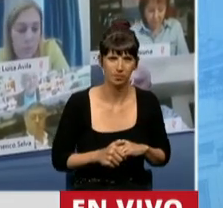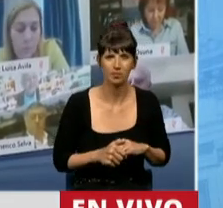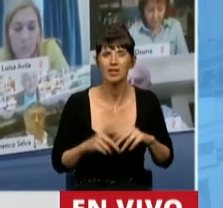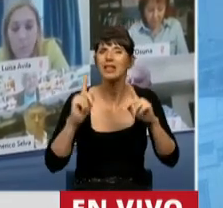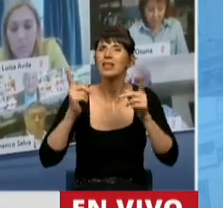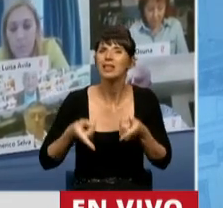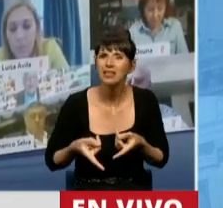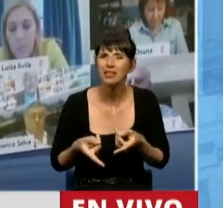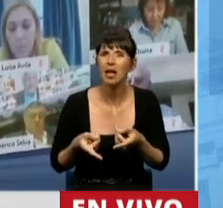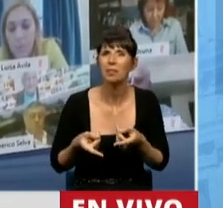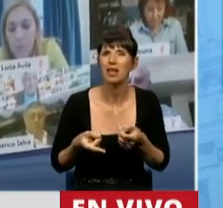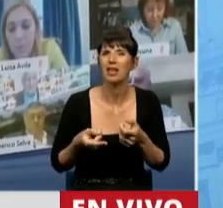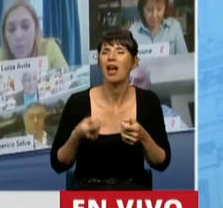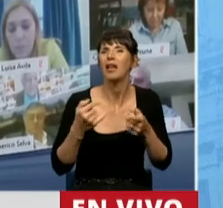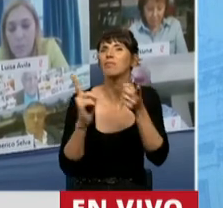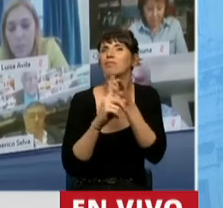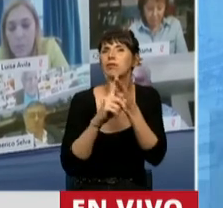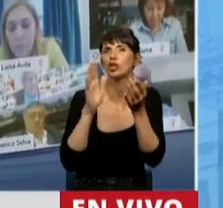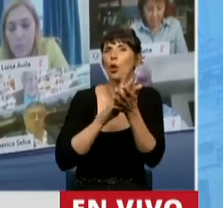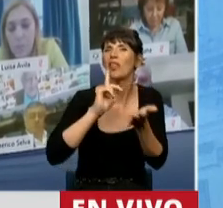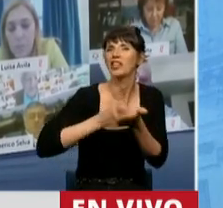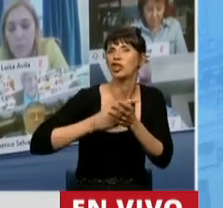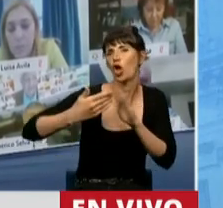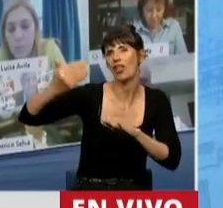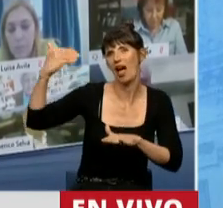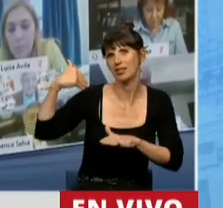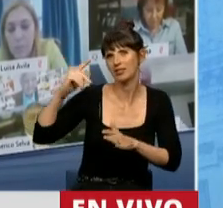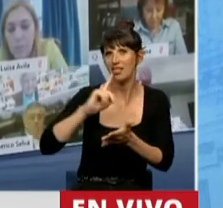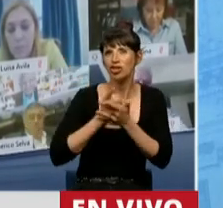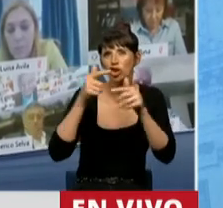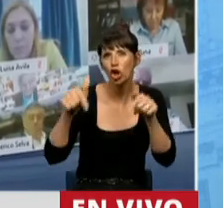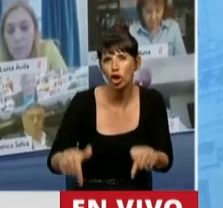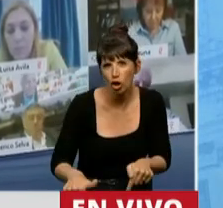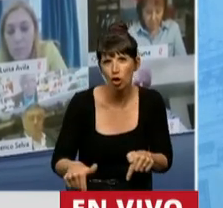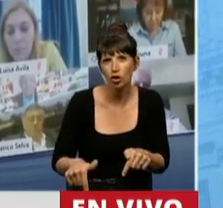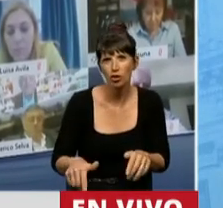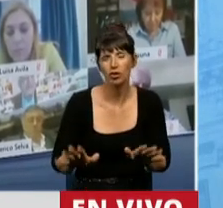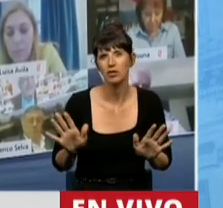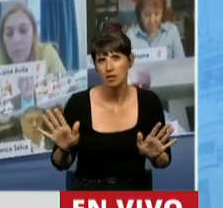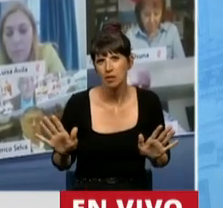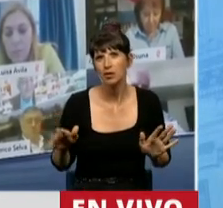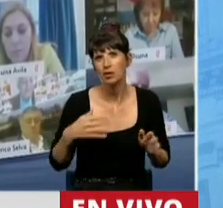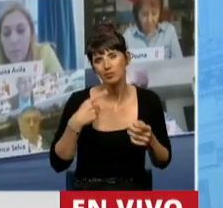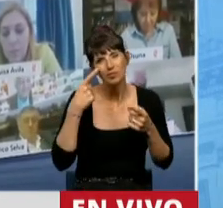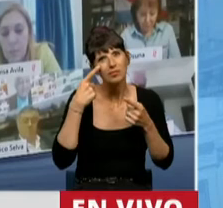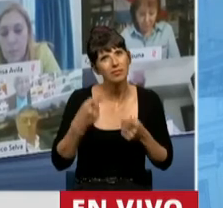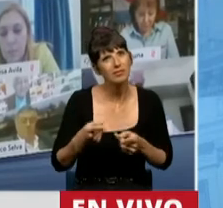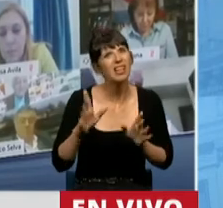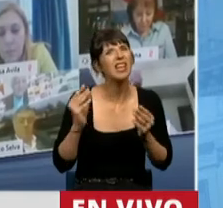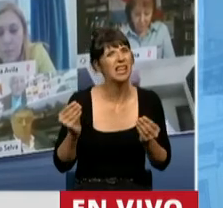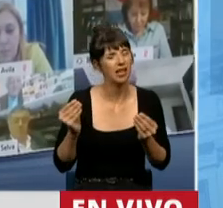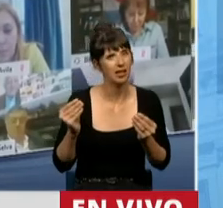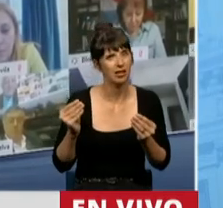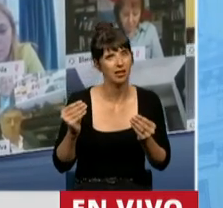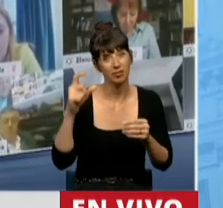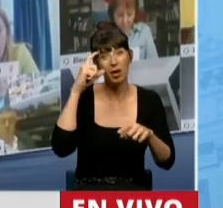de las decisiones pasadas y las actuales, se observa el gobierno anterior tenía